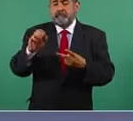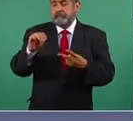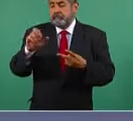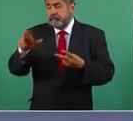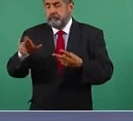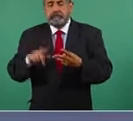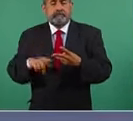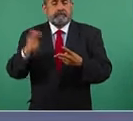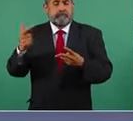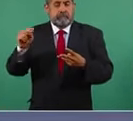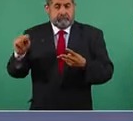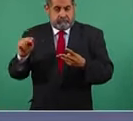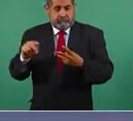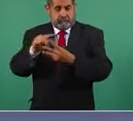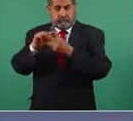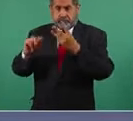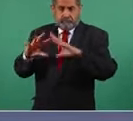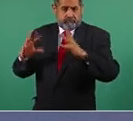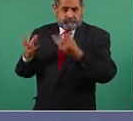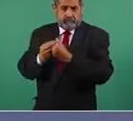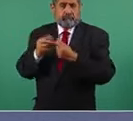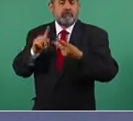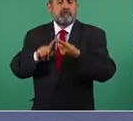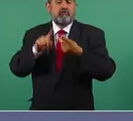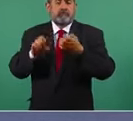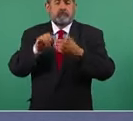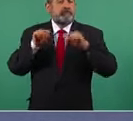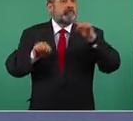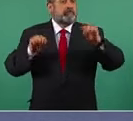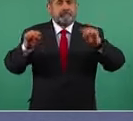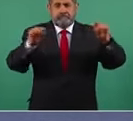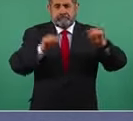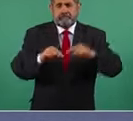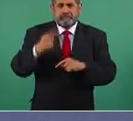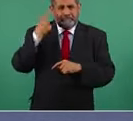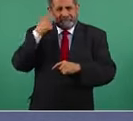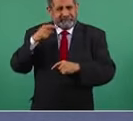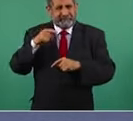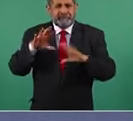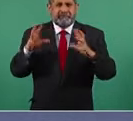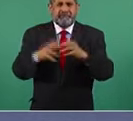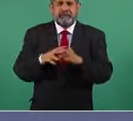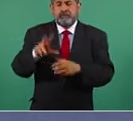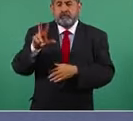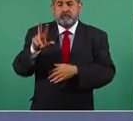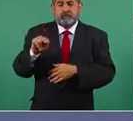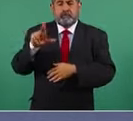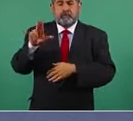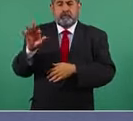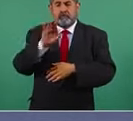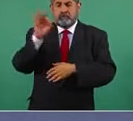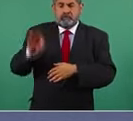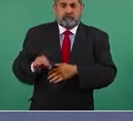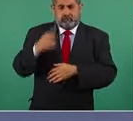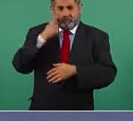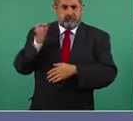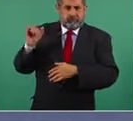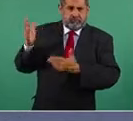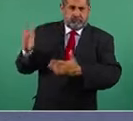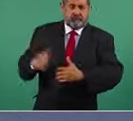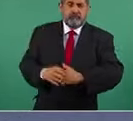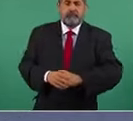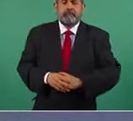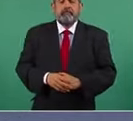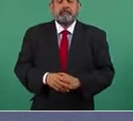Guardia Nacional. De los efectivos desplegados es más o menos un 87% de esta manera. La que sigue, por